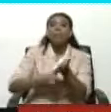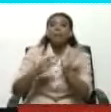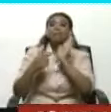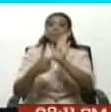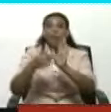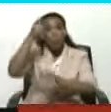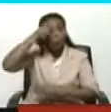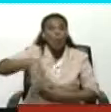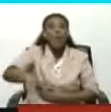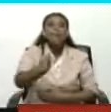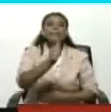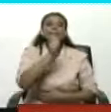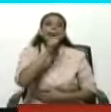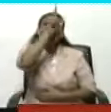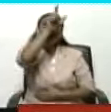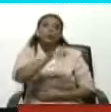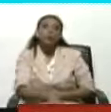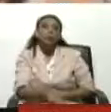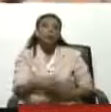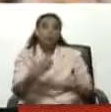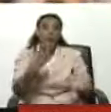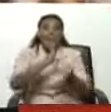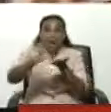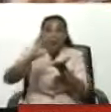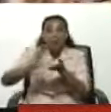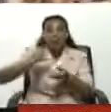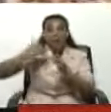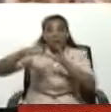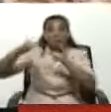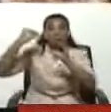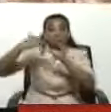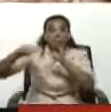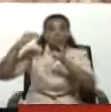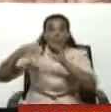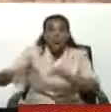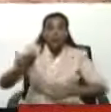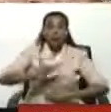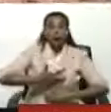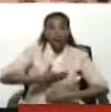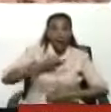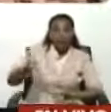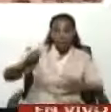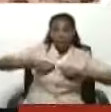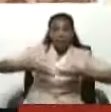al pueblo los recursos que se han enviado.